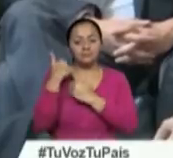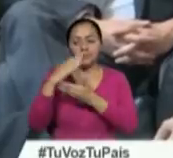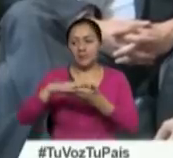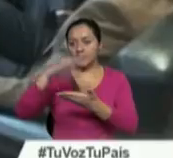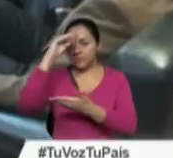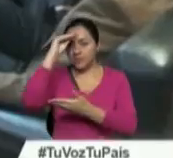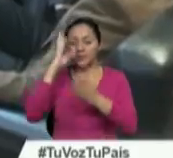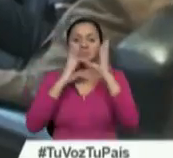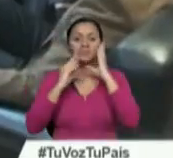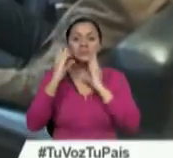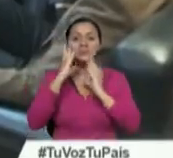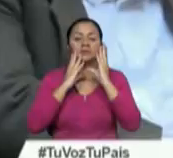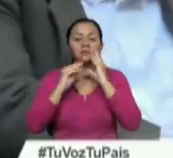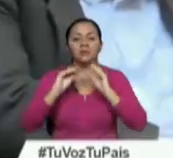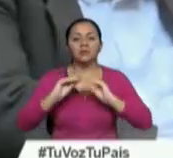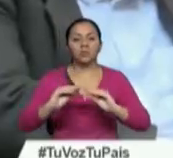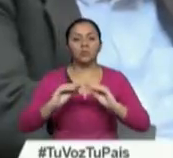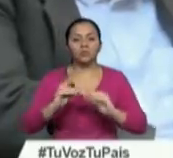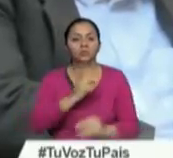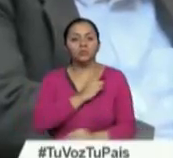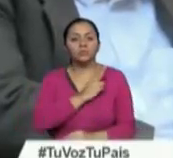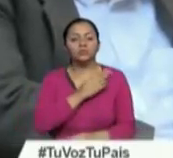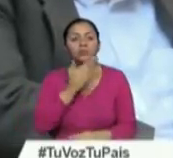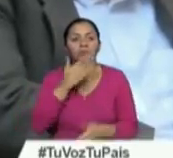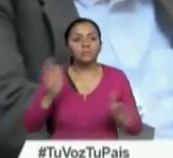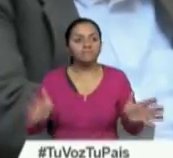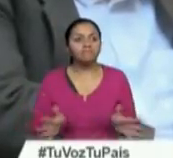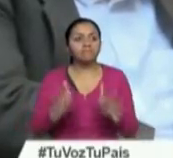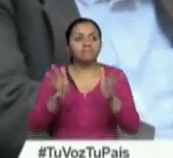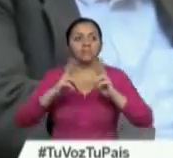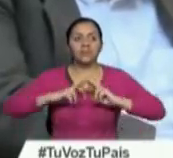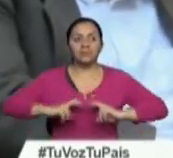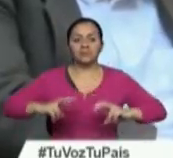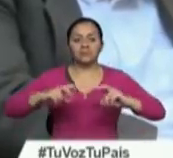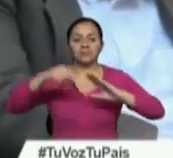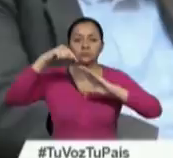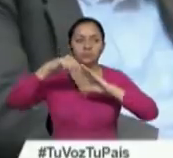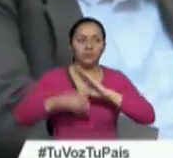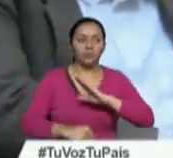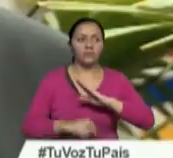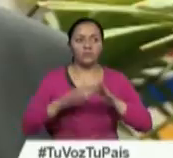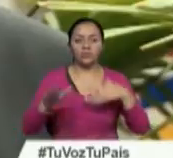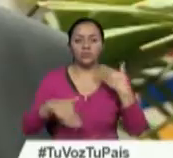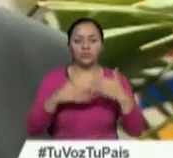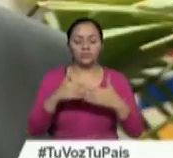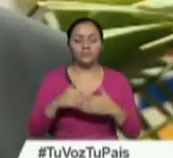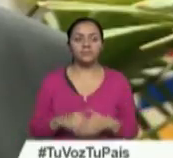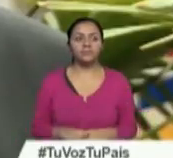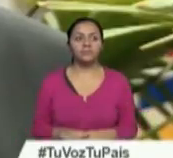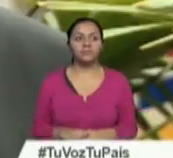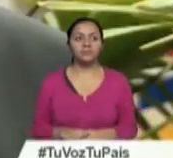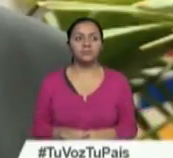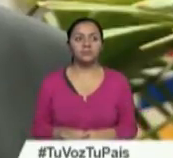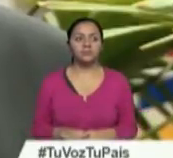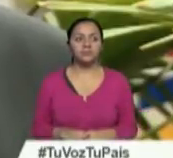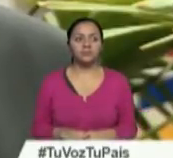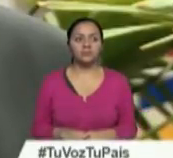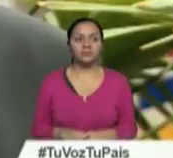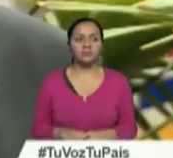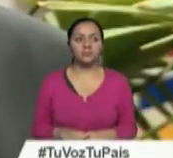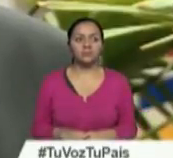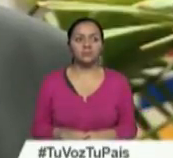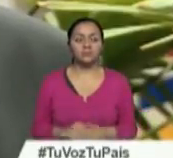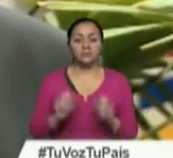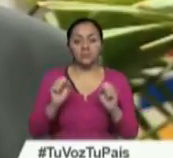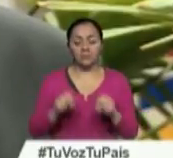experiencia de los líderes de la educación superior y promover la investigación intensa en todas las áreas. Así como tener la posibilidad